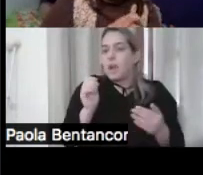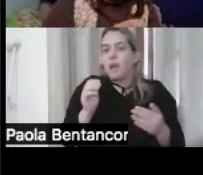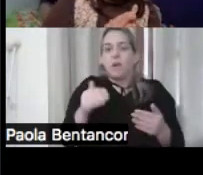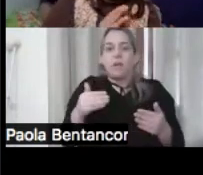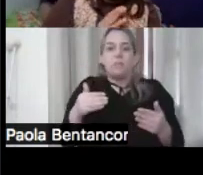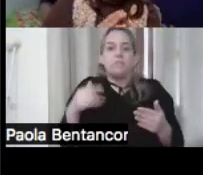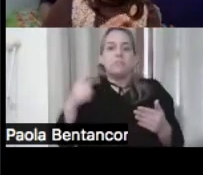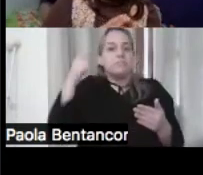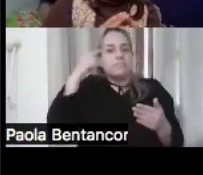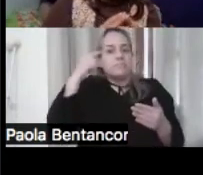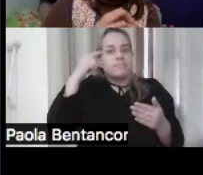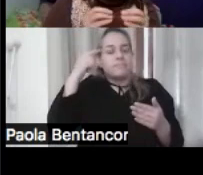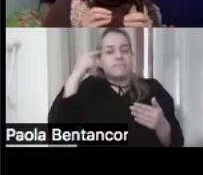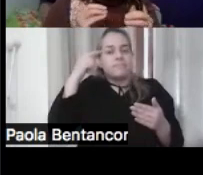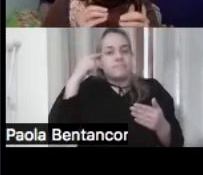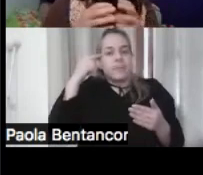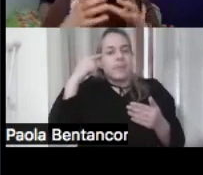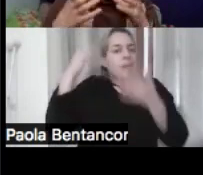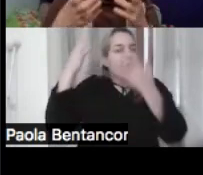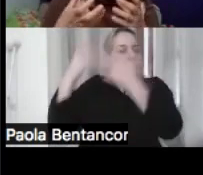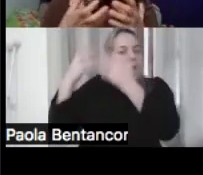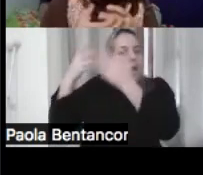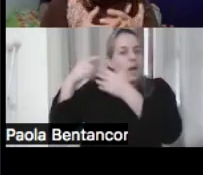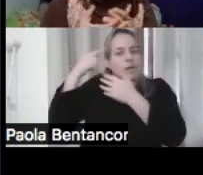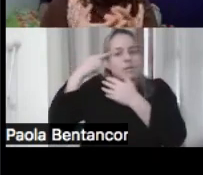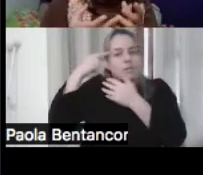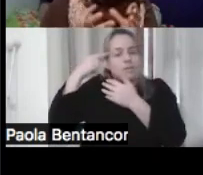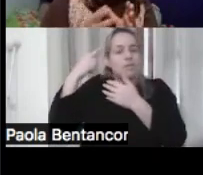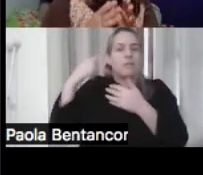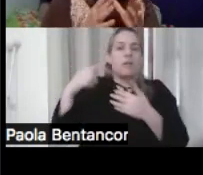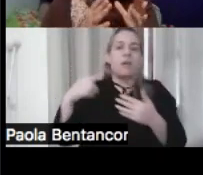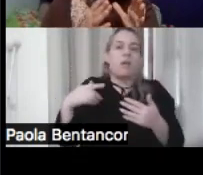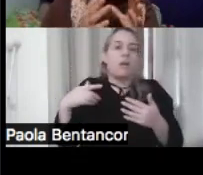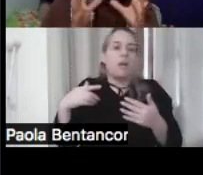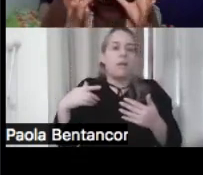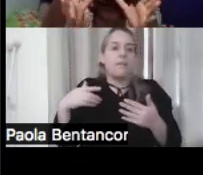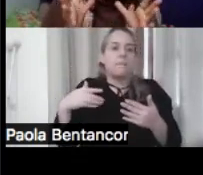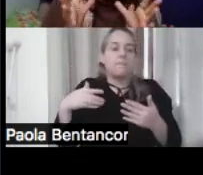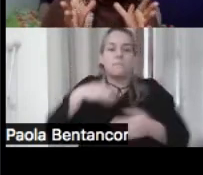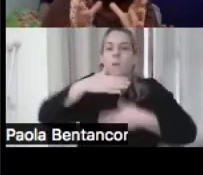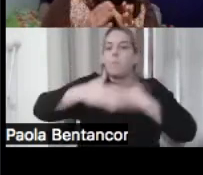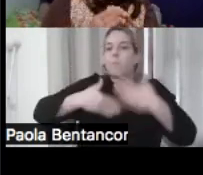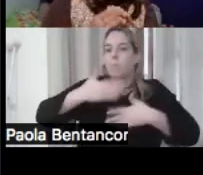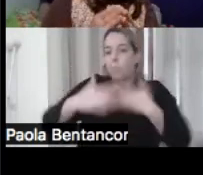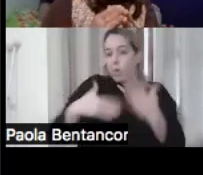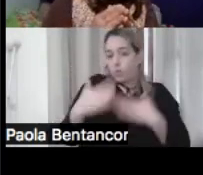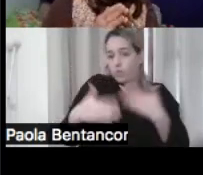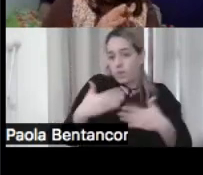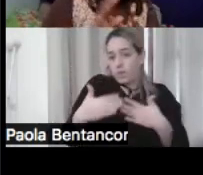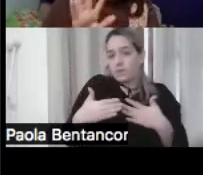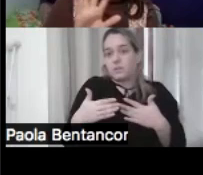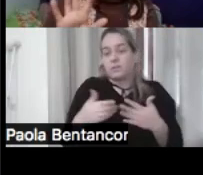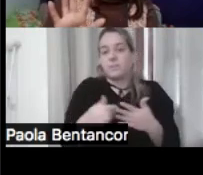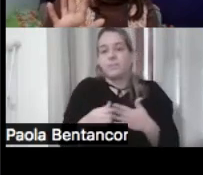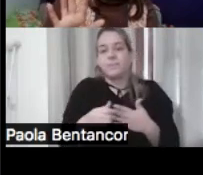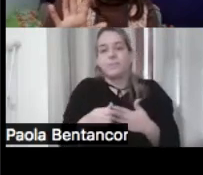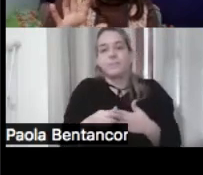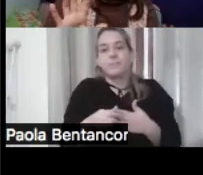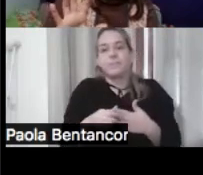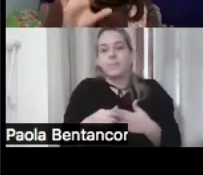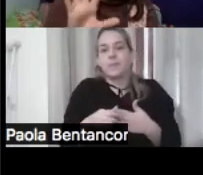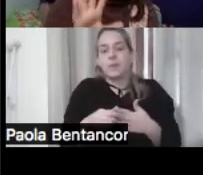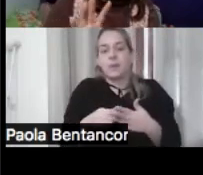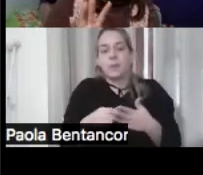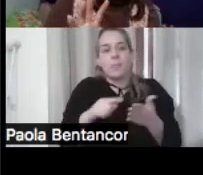mental, intelectual o sensorial a largo plazo. Si bien la palabra deficiencia no es la más alegre, es la técnicamente adecuada, pero no